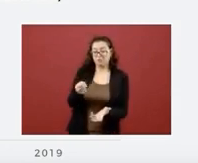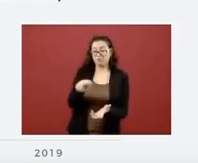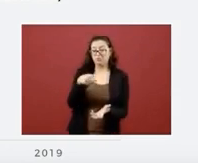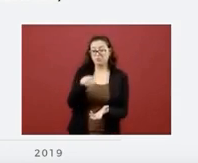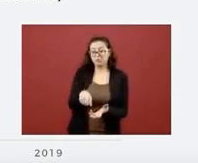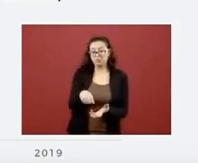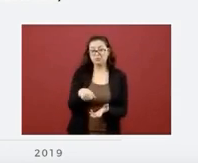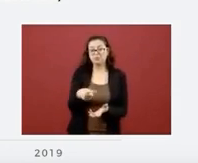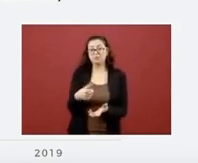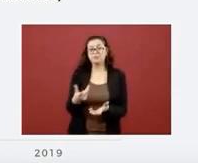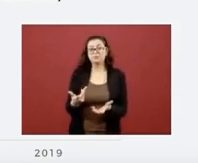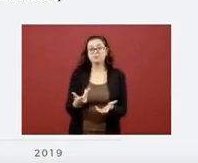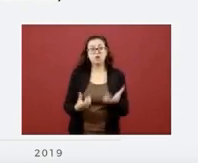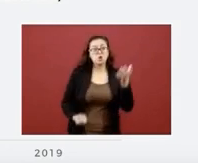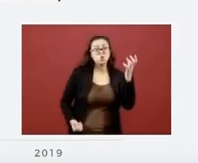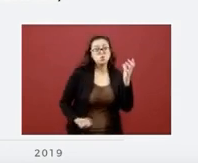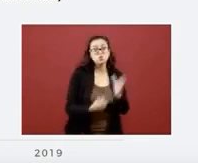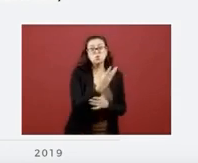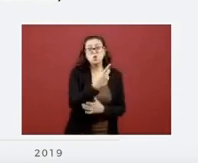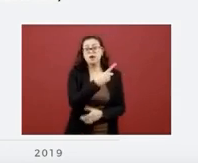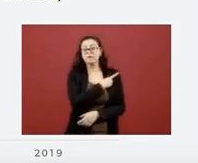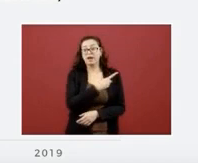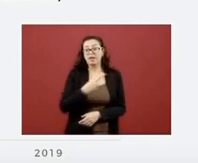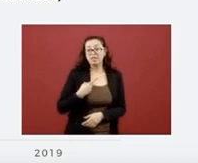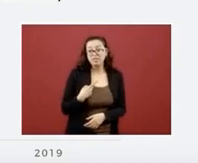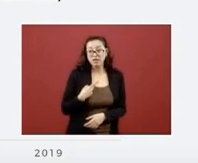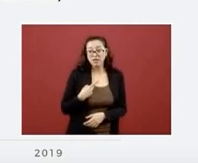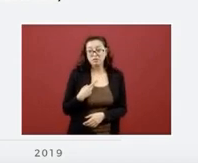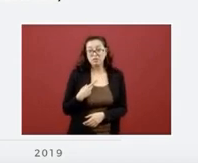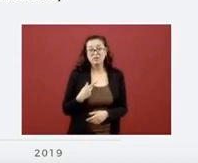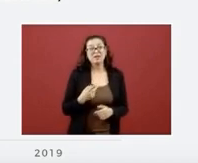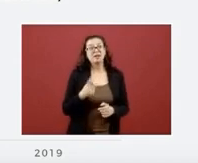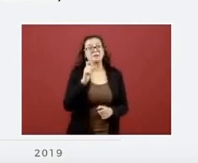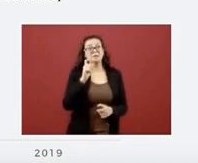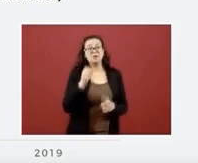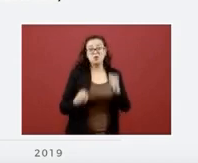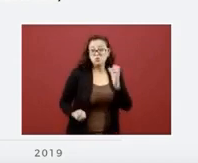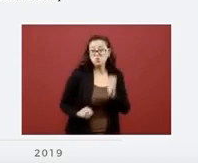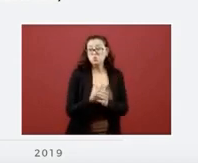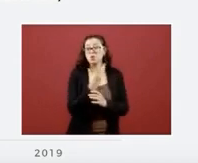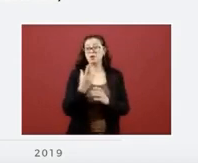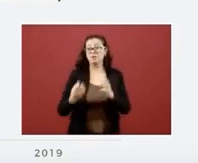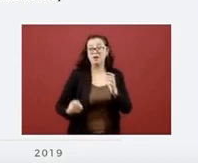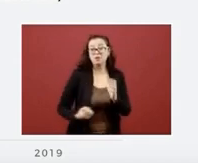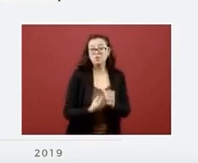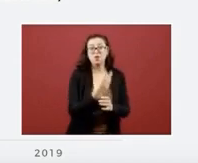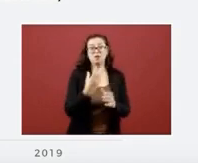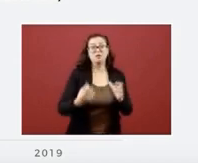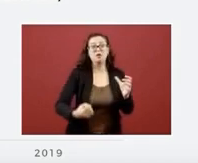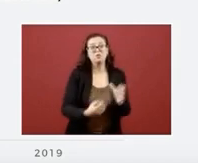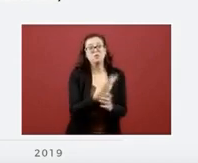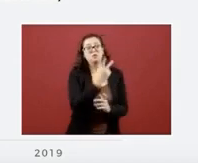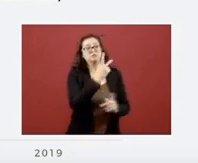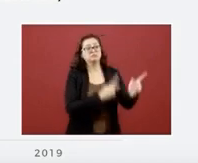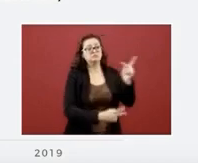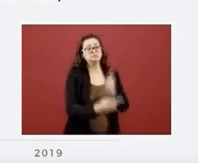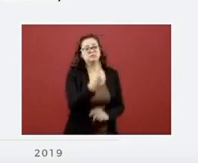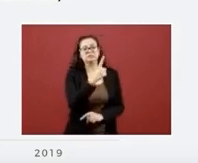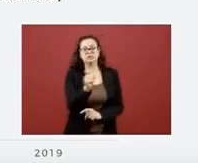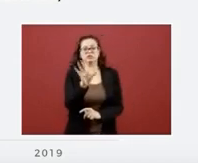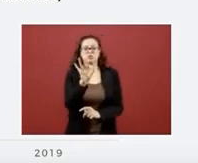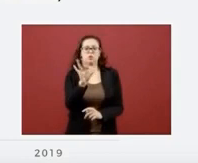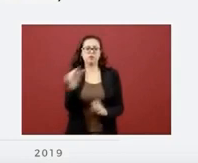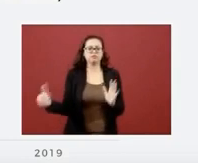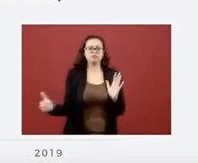contrató nueva deuda, no estamos hablando de refinanció su deuda, contrató nueva deuda por el orden de 140